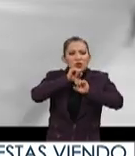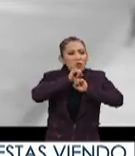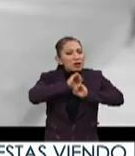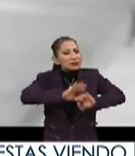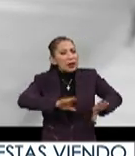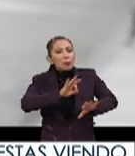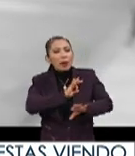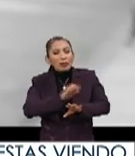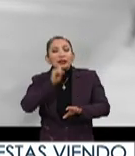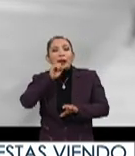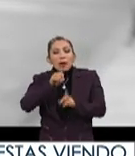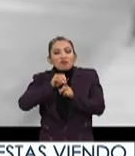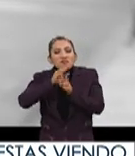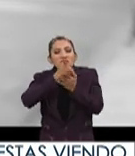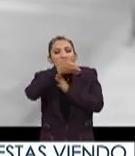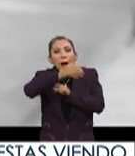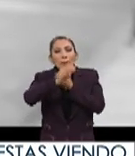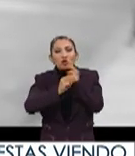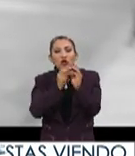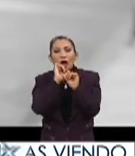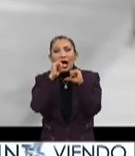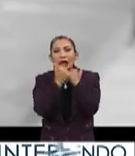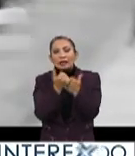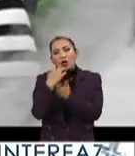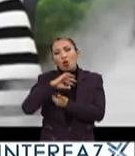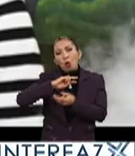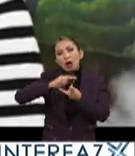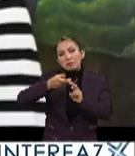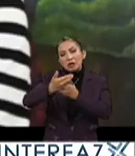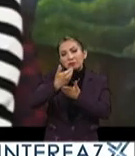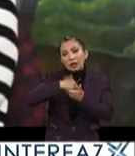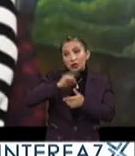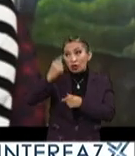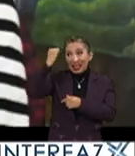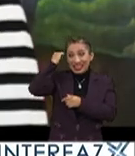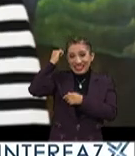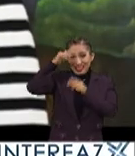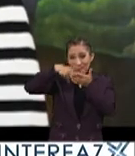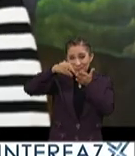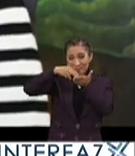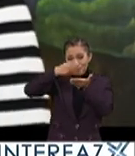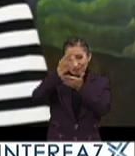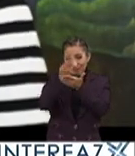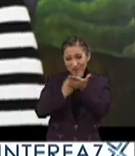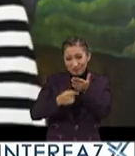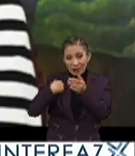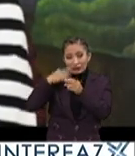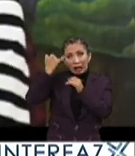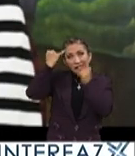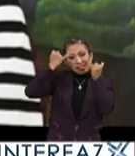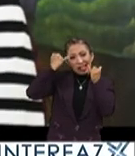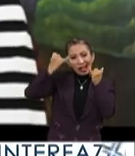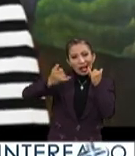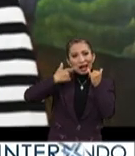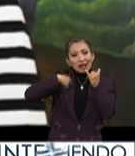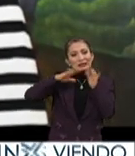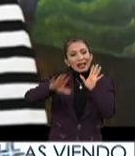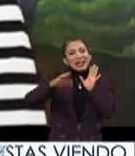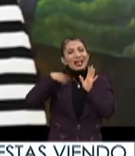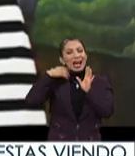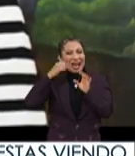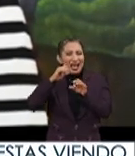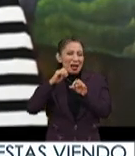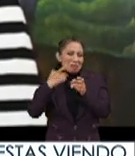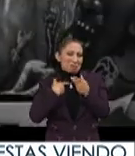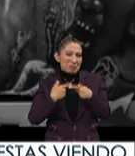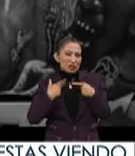publicitaria pueden también traspasar al mundo del arte y viceversa, ¿no? El cuadro que tengo a mis espaldas tiene que ver con una creación de seres híbridos. Es de